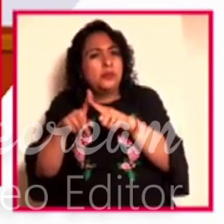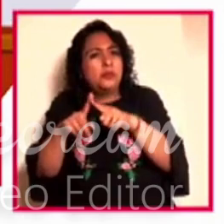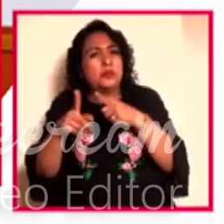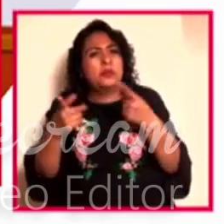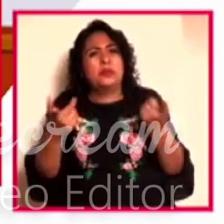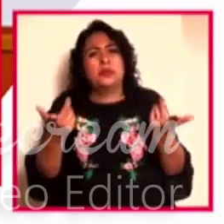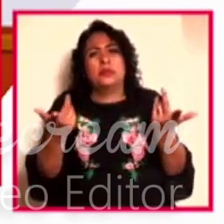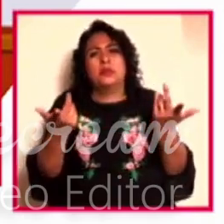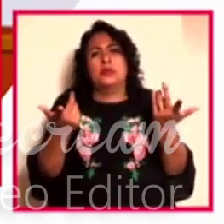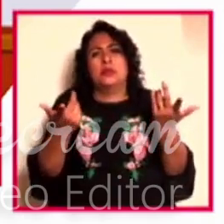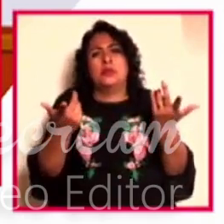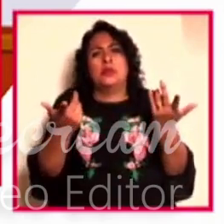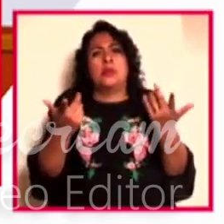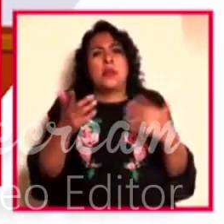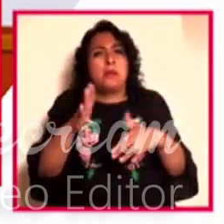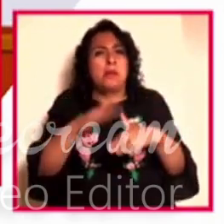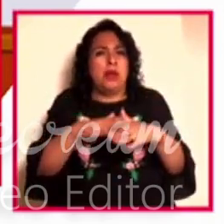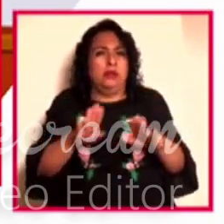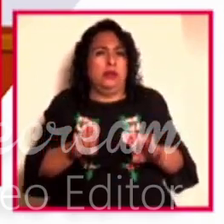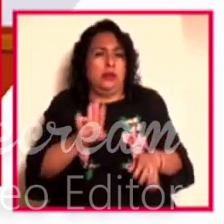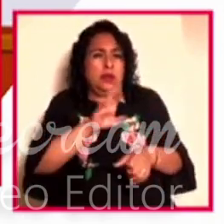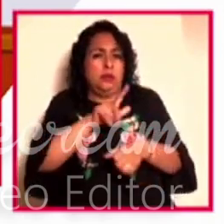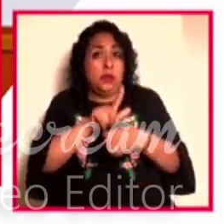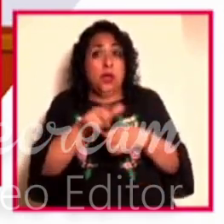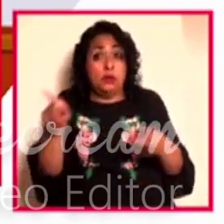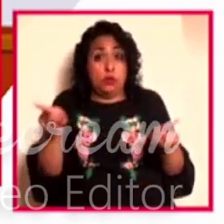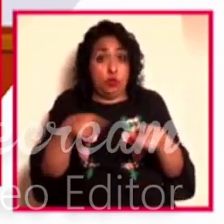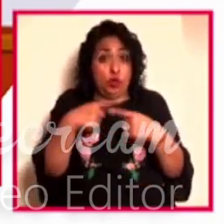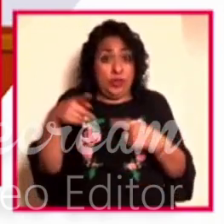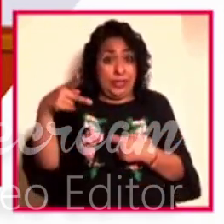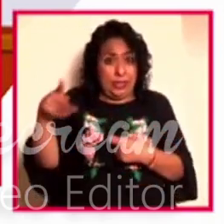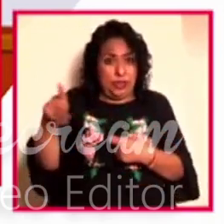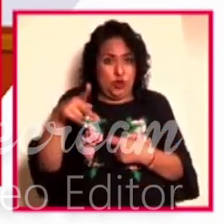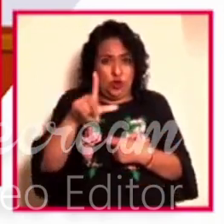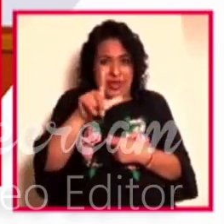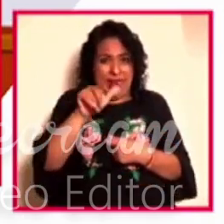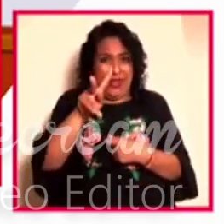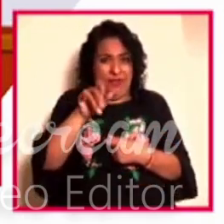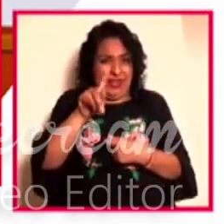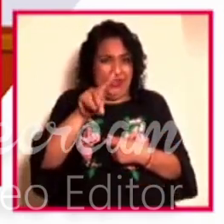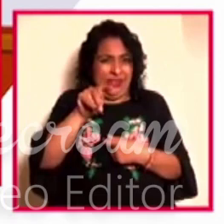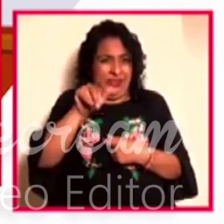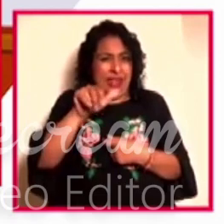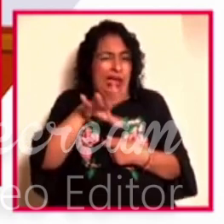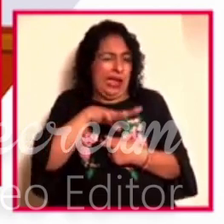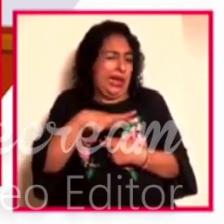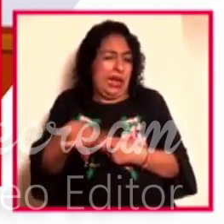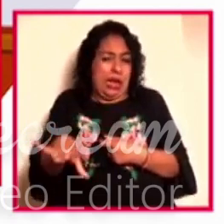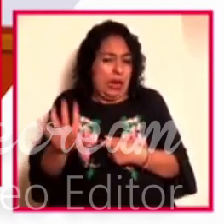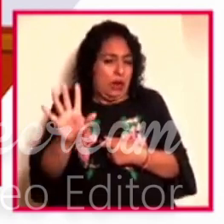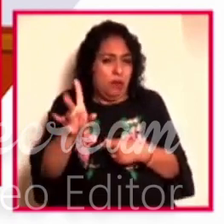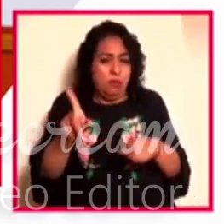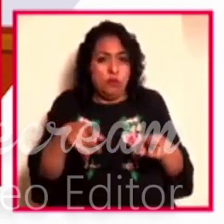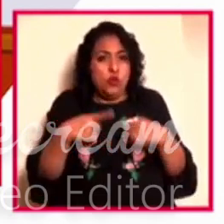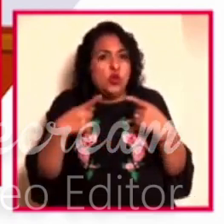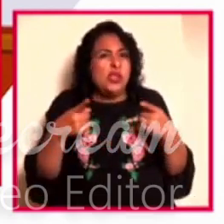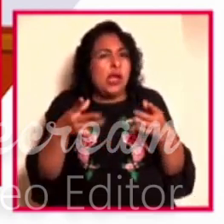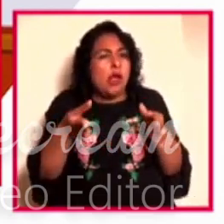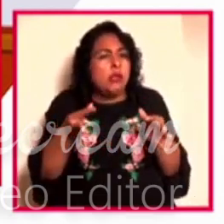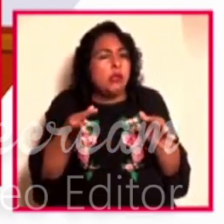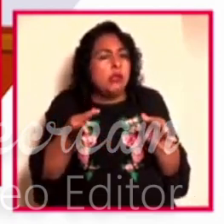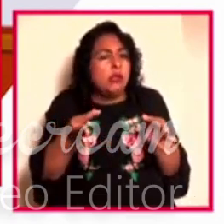características ya mucho más particulares, pero la música de la vista en general es una música refinada, es una